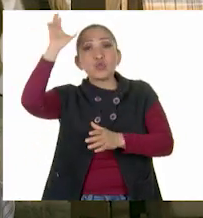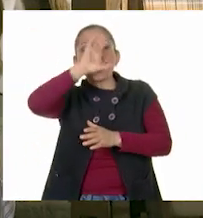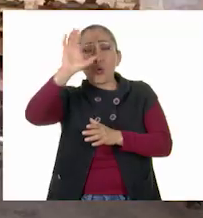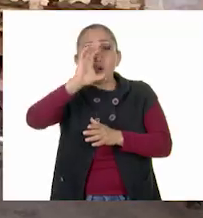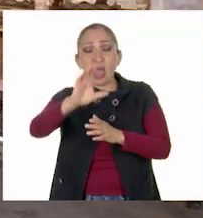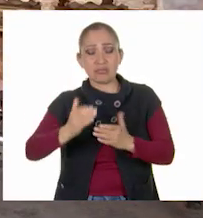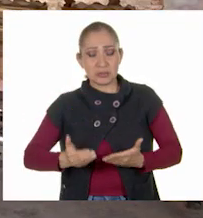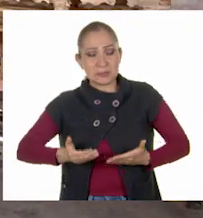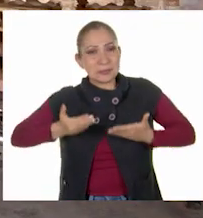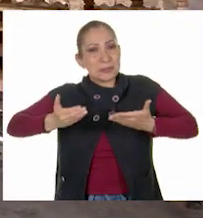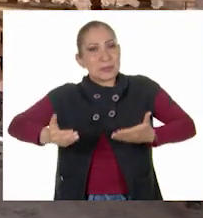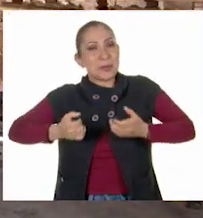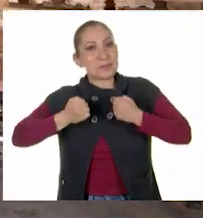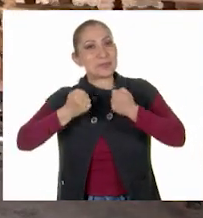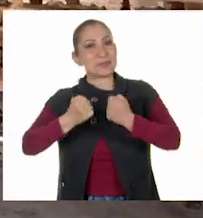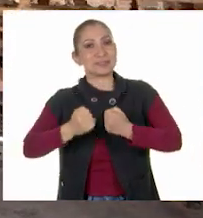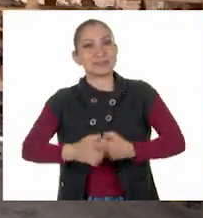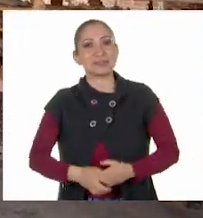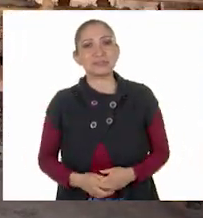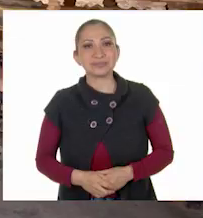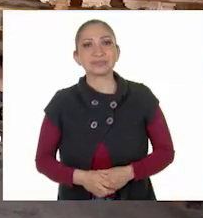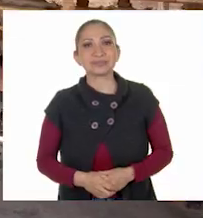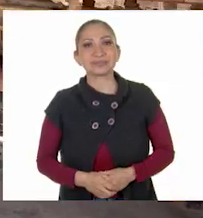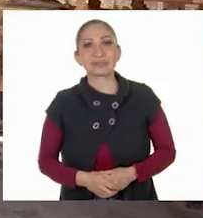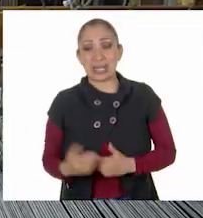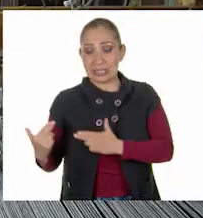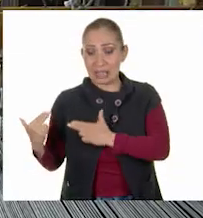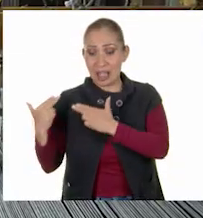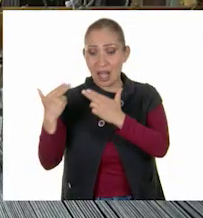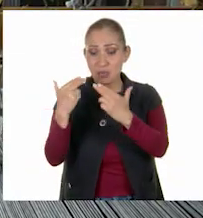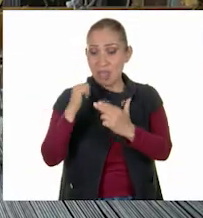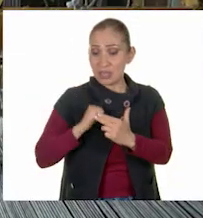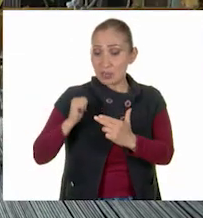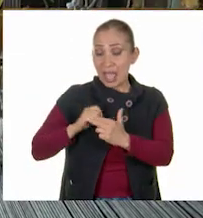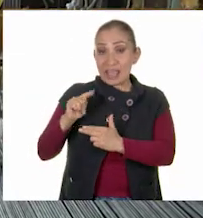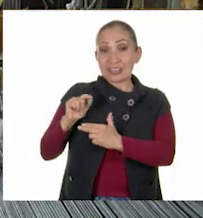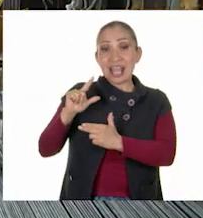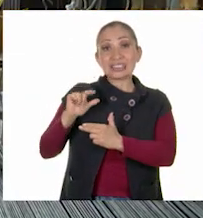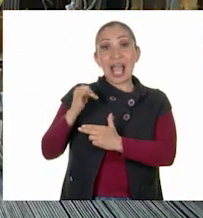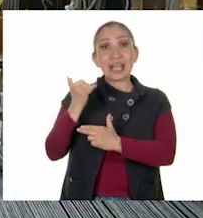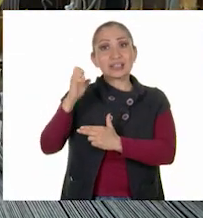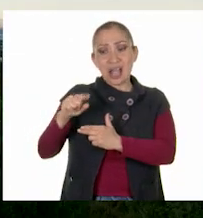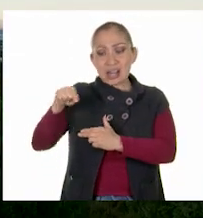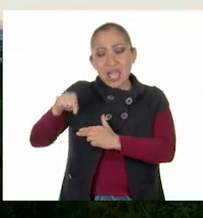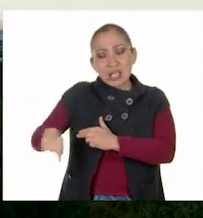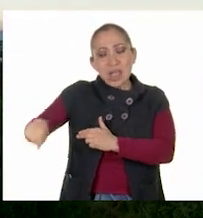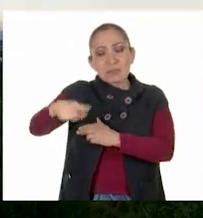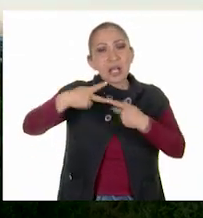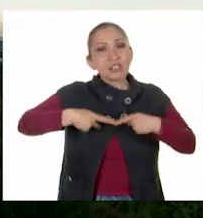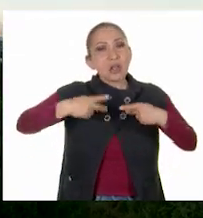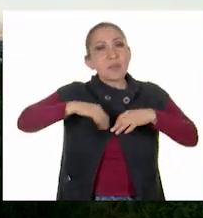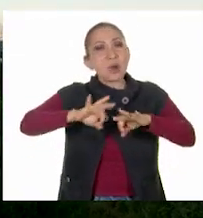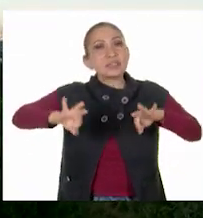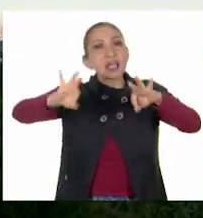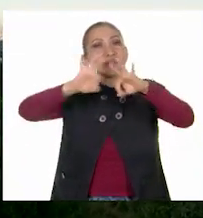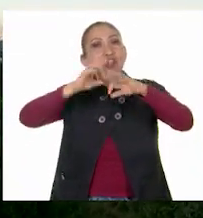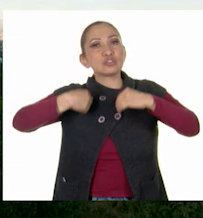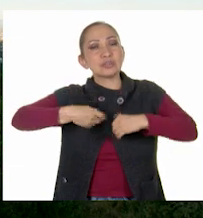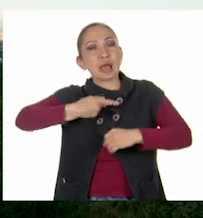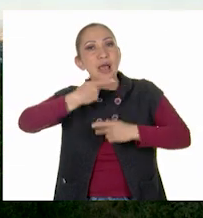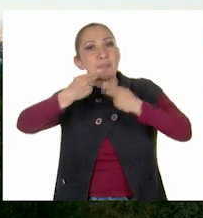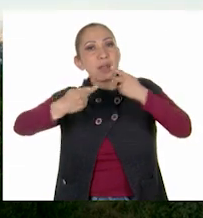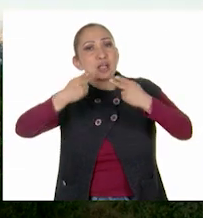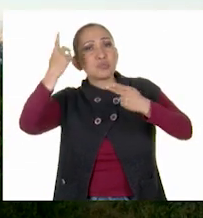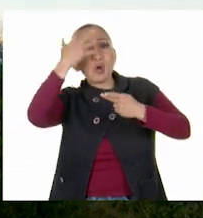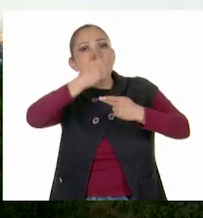llenas de vitalidad. Los herederos de la antigua Tlaxcayán son pieza clave de nuestro canto.